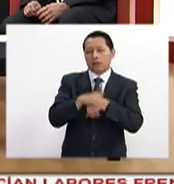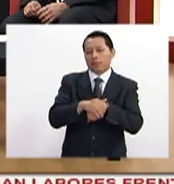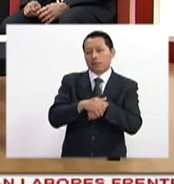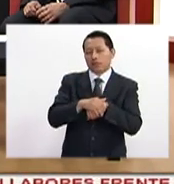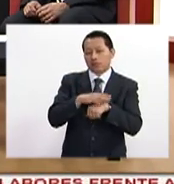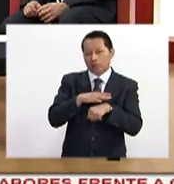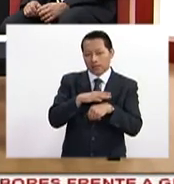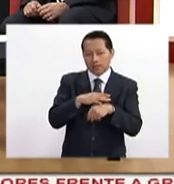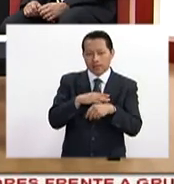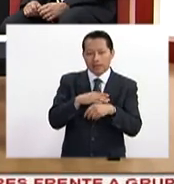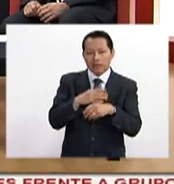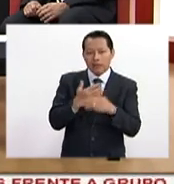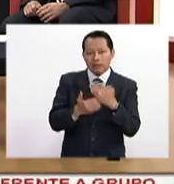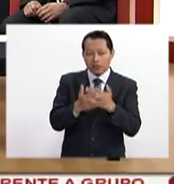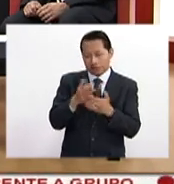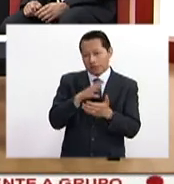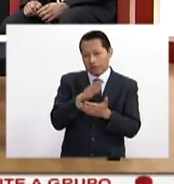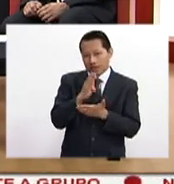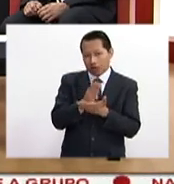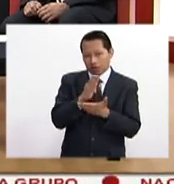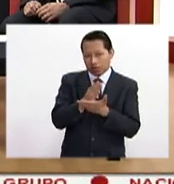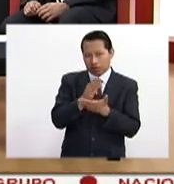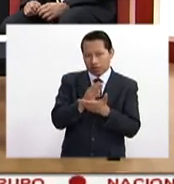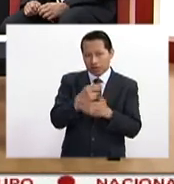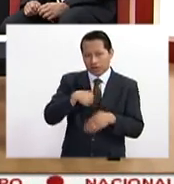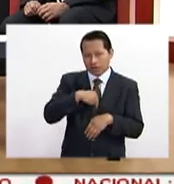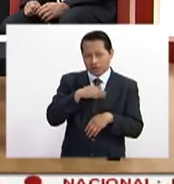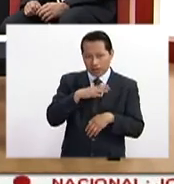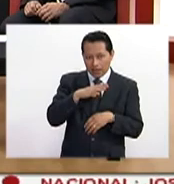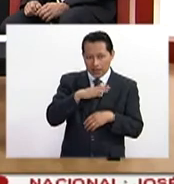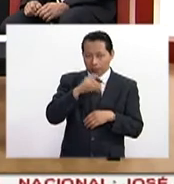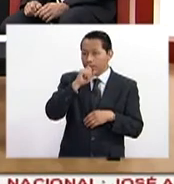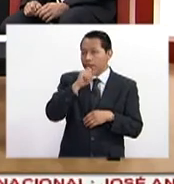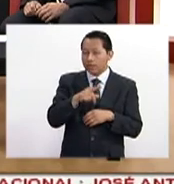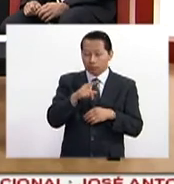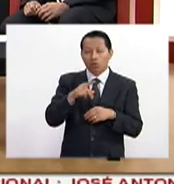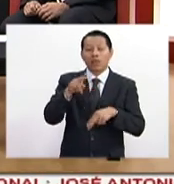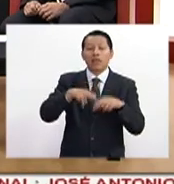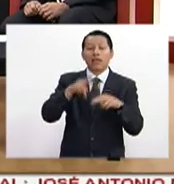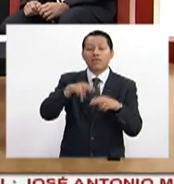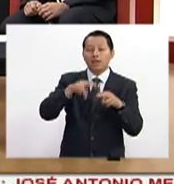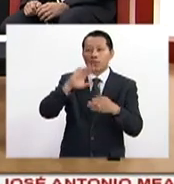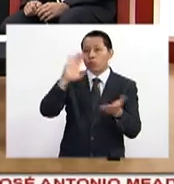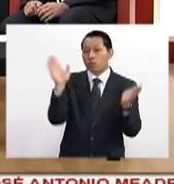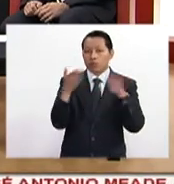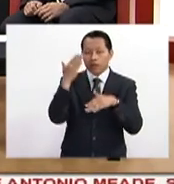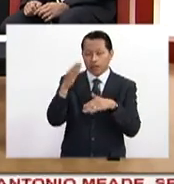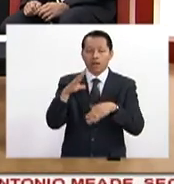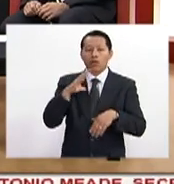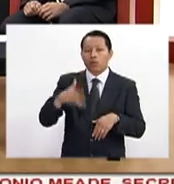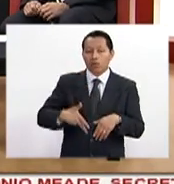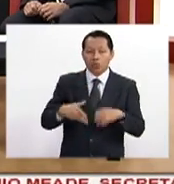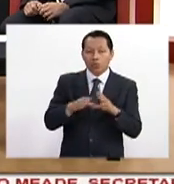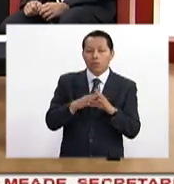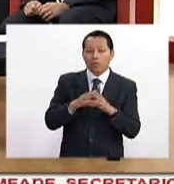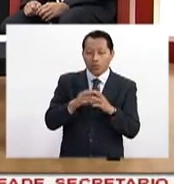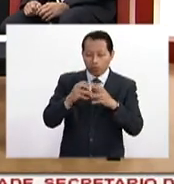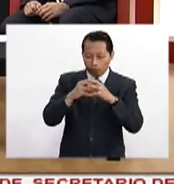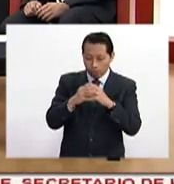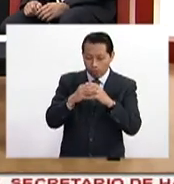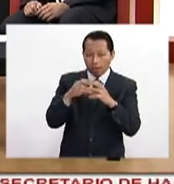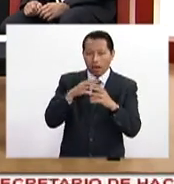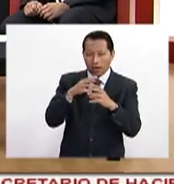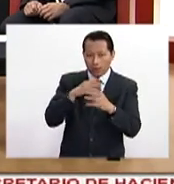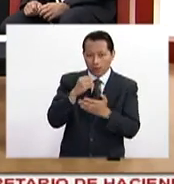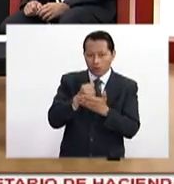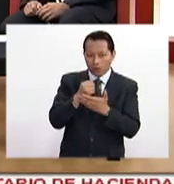en la mano el premio de bronce que habíamos sacado a nivel mundial. Entonces, orgullosamente, el bombón, el